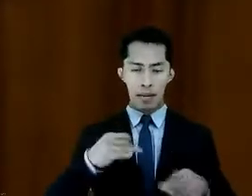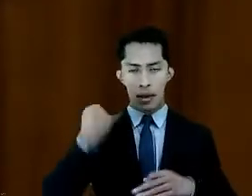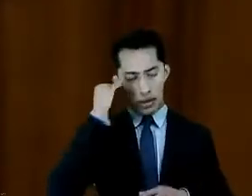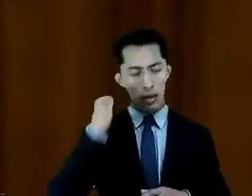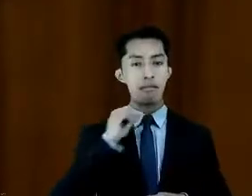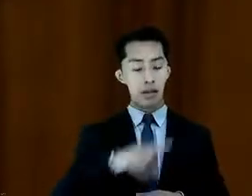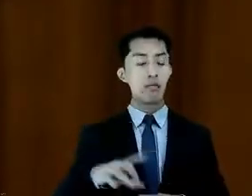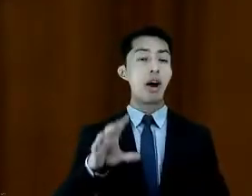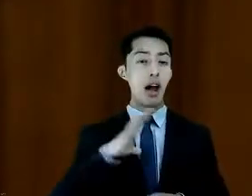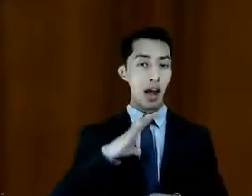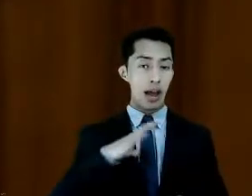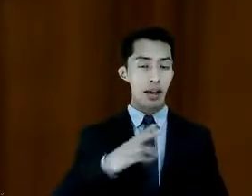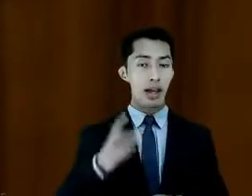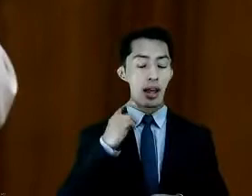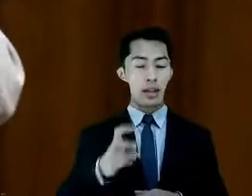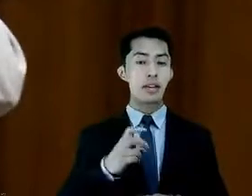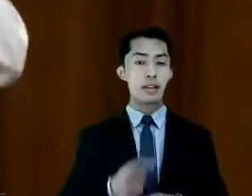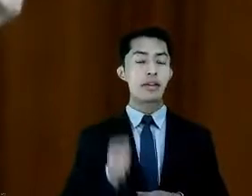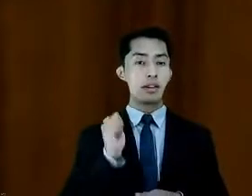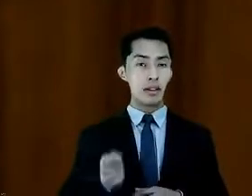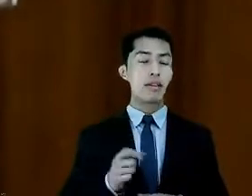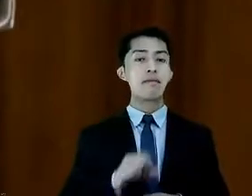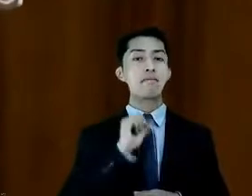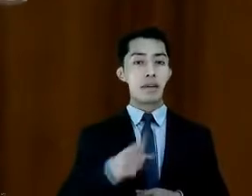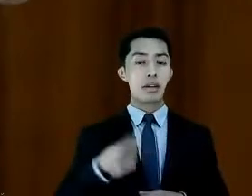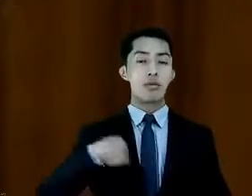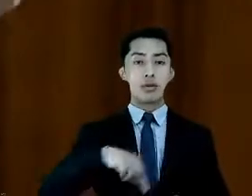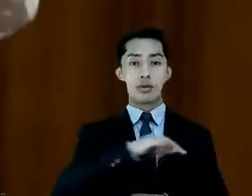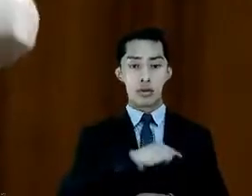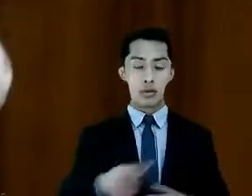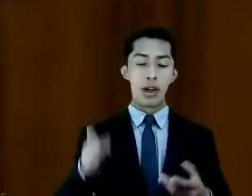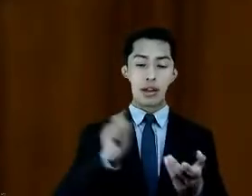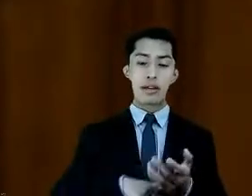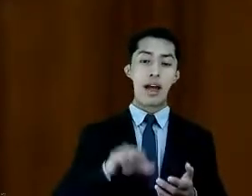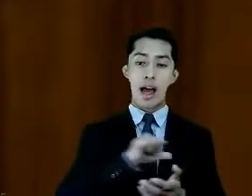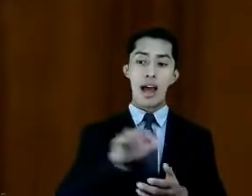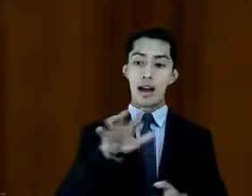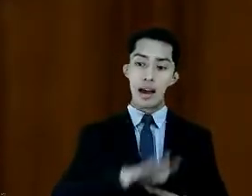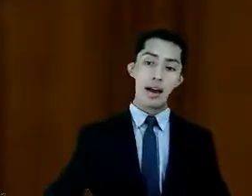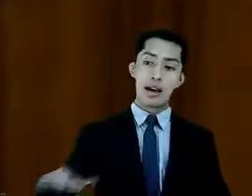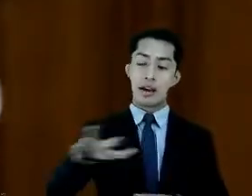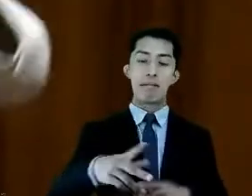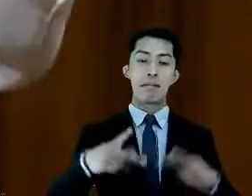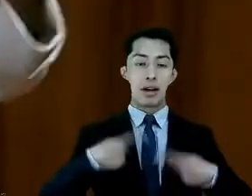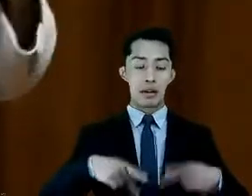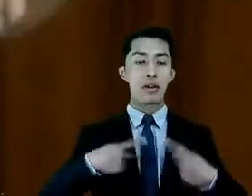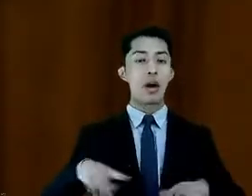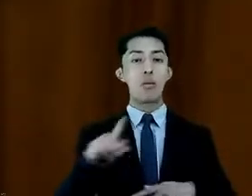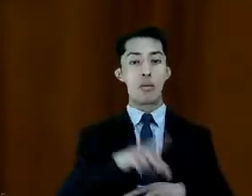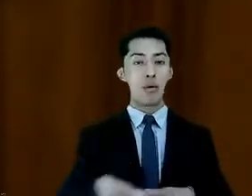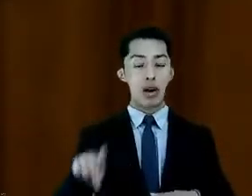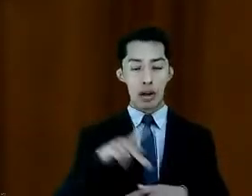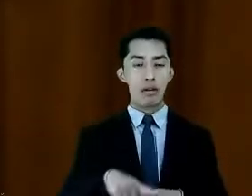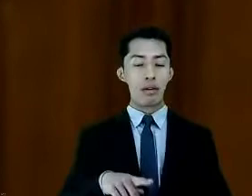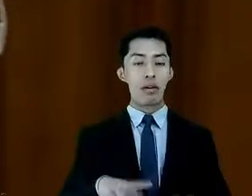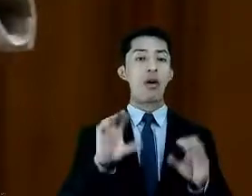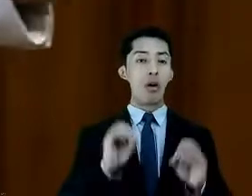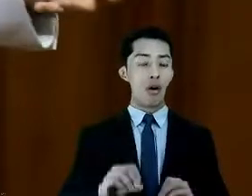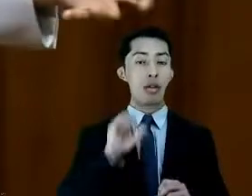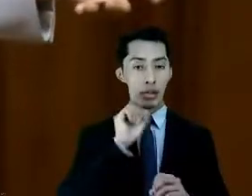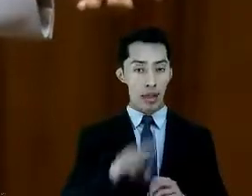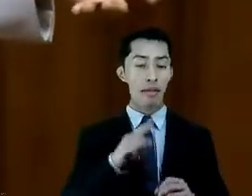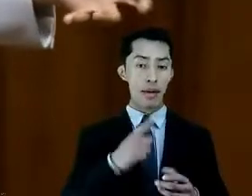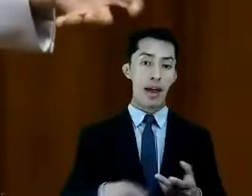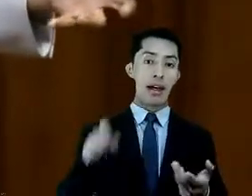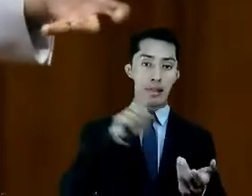indígenas. Es decir, también de nosotros hacia las comunidades indígenas, o bien también al